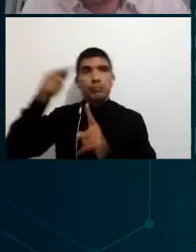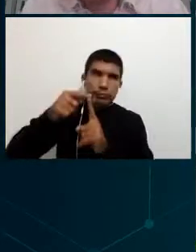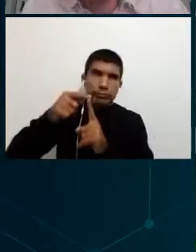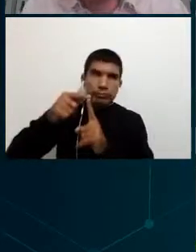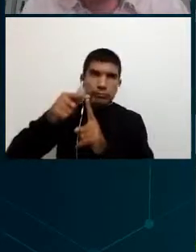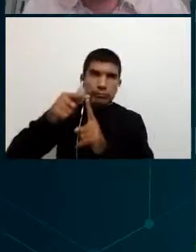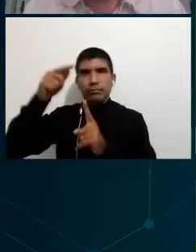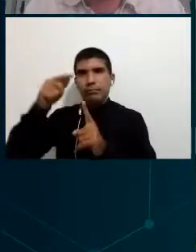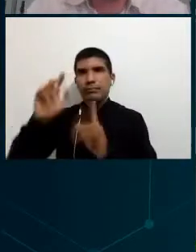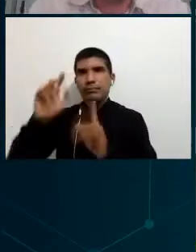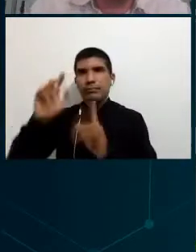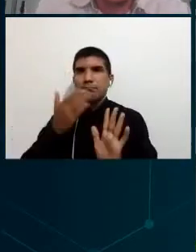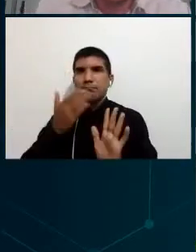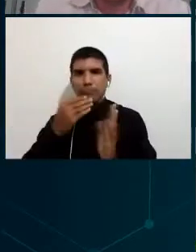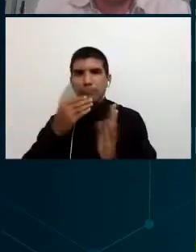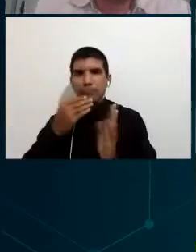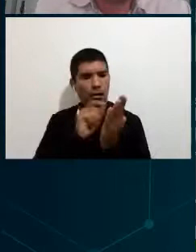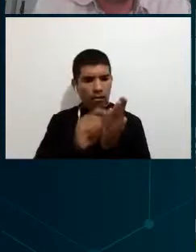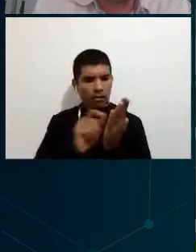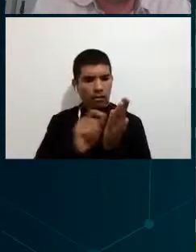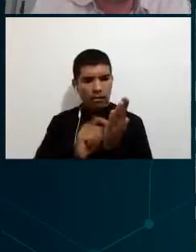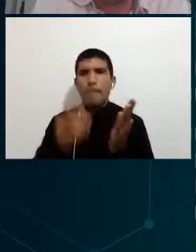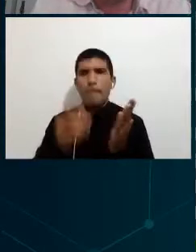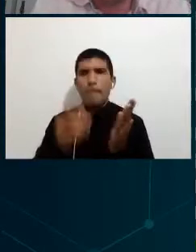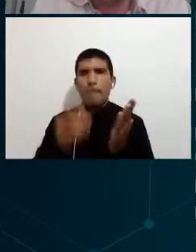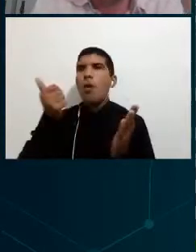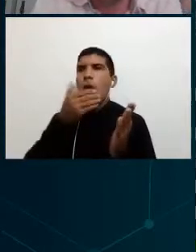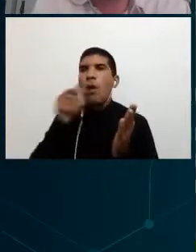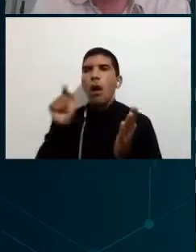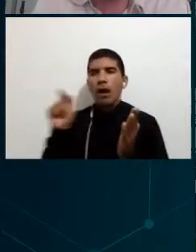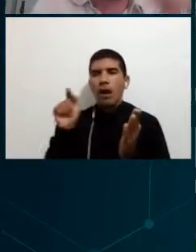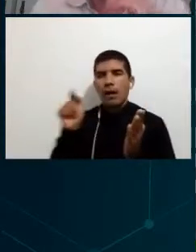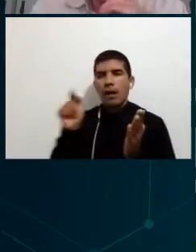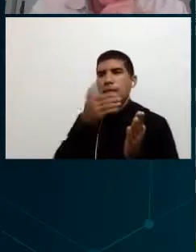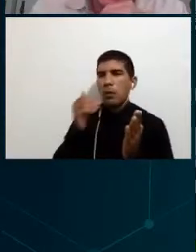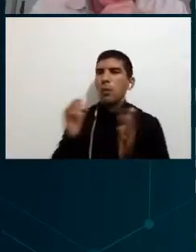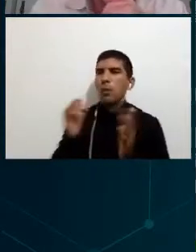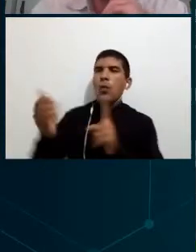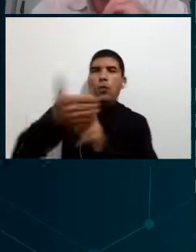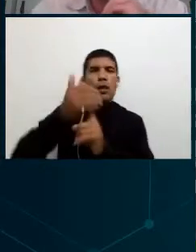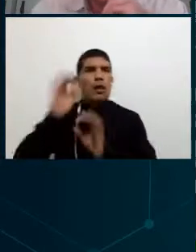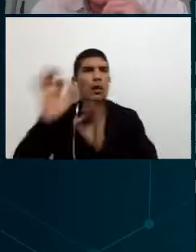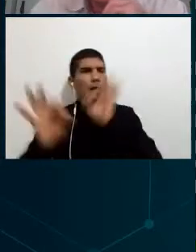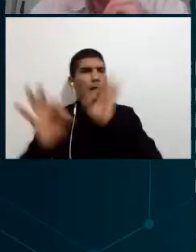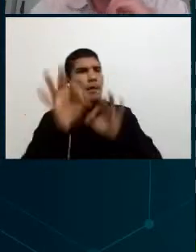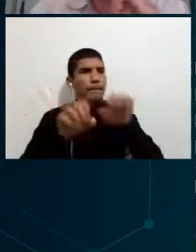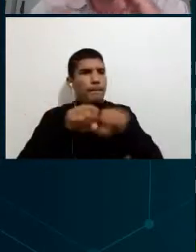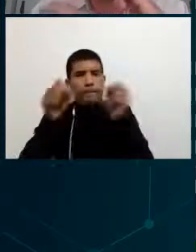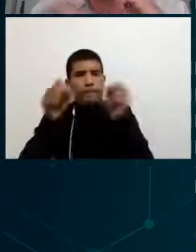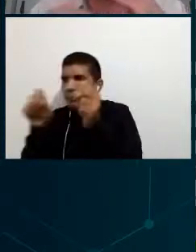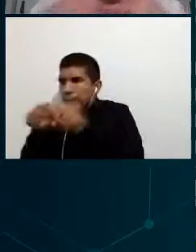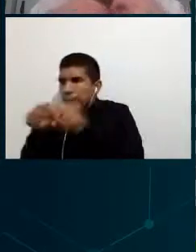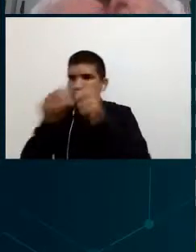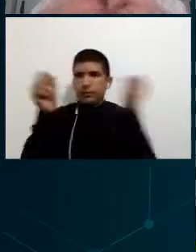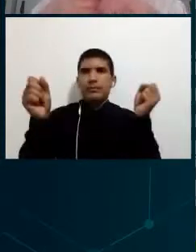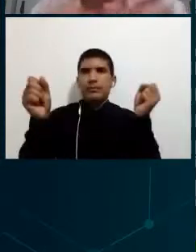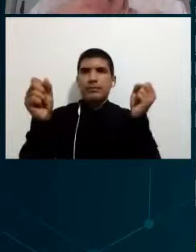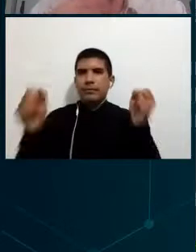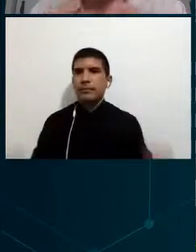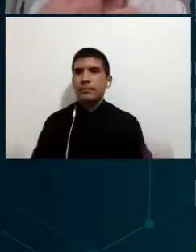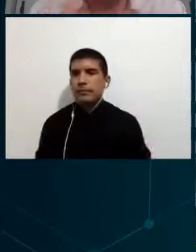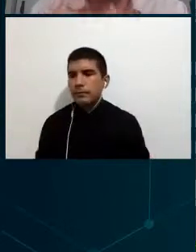Otra prueba que hicimos es mirar, digamos que en las protecciones diferenciales de línea por el canal de comunicación uno